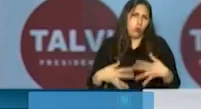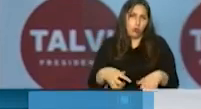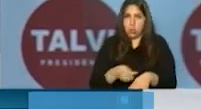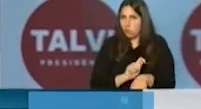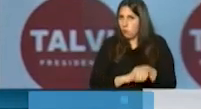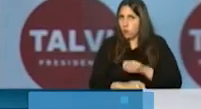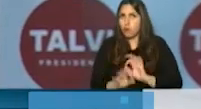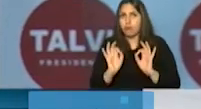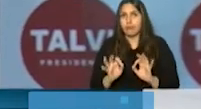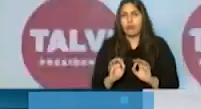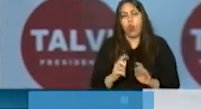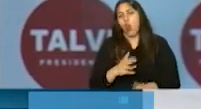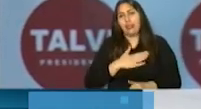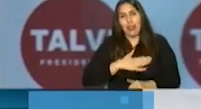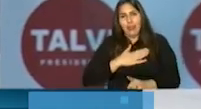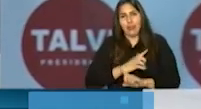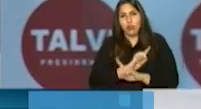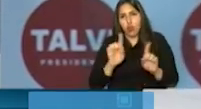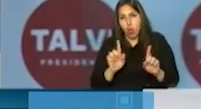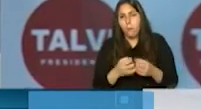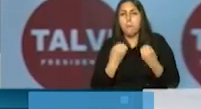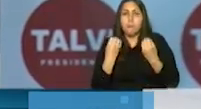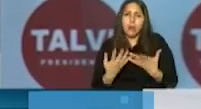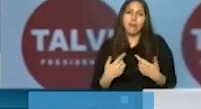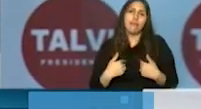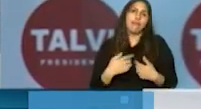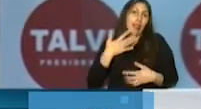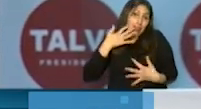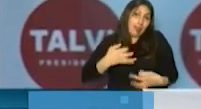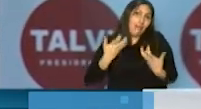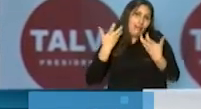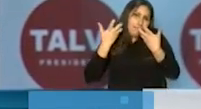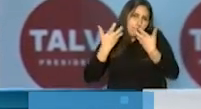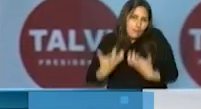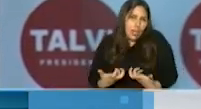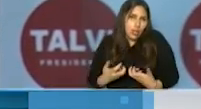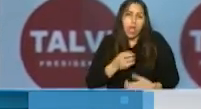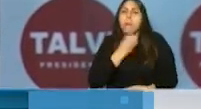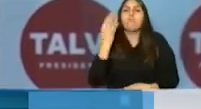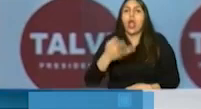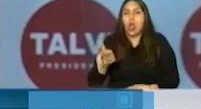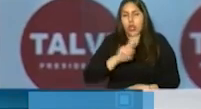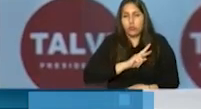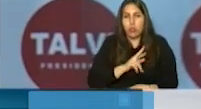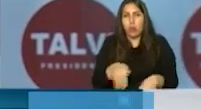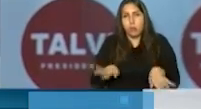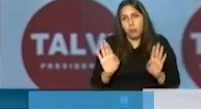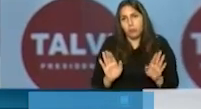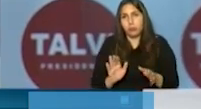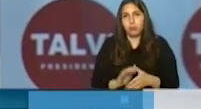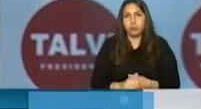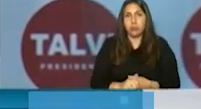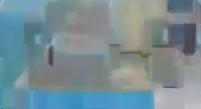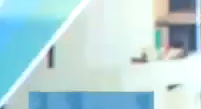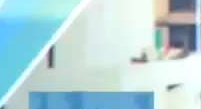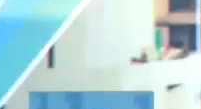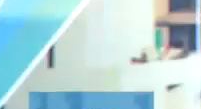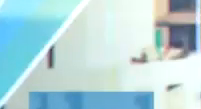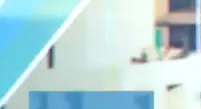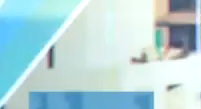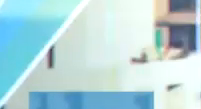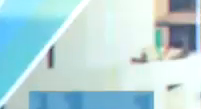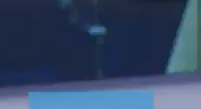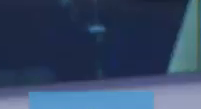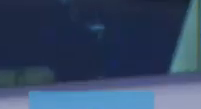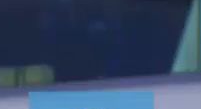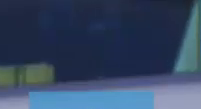esa comarca ignota, que es Cabildo Abierto, que es inseparable de su candidato. ¿Cuántas otras figuras conocemos, verdad? Claro. ¿Qué sabemos? Y